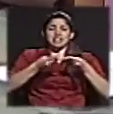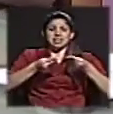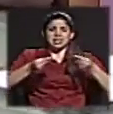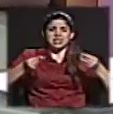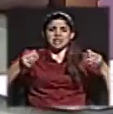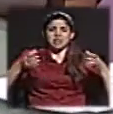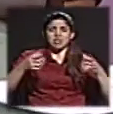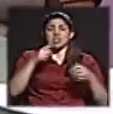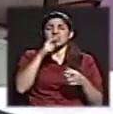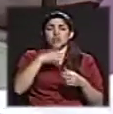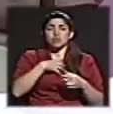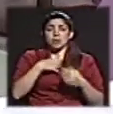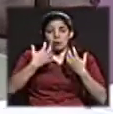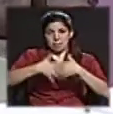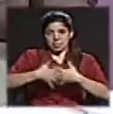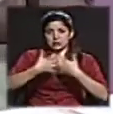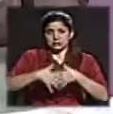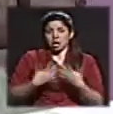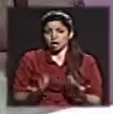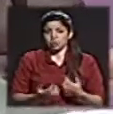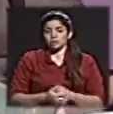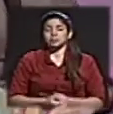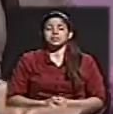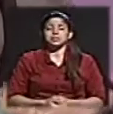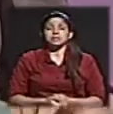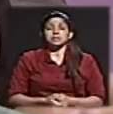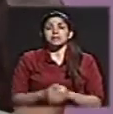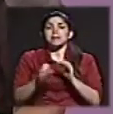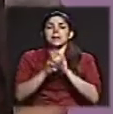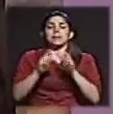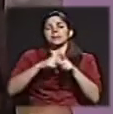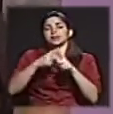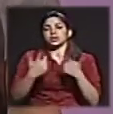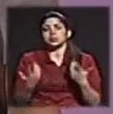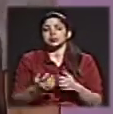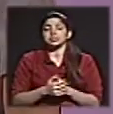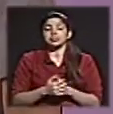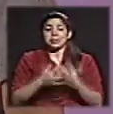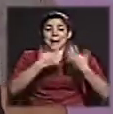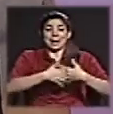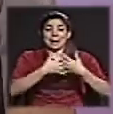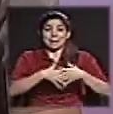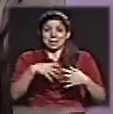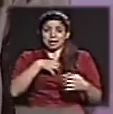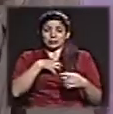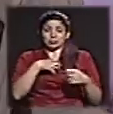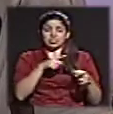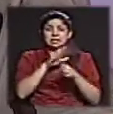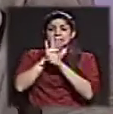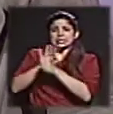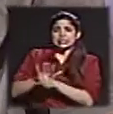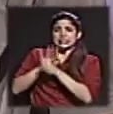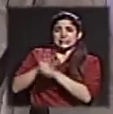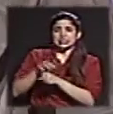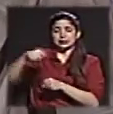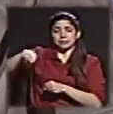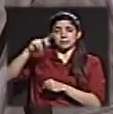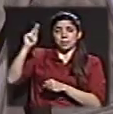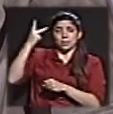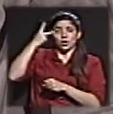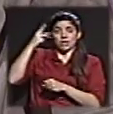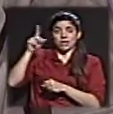terrenos? Son empresarios. Y digamos, entonces, los empresarios presionan a los